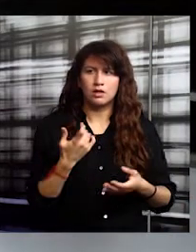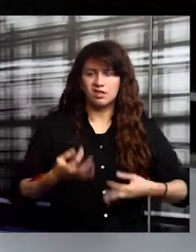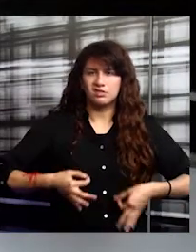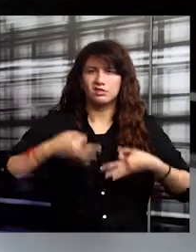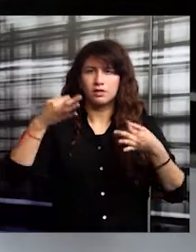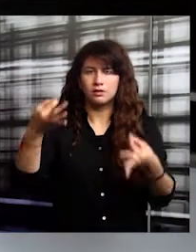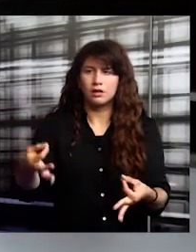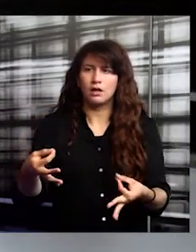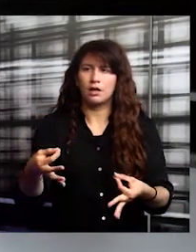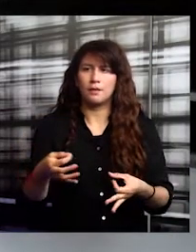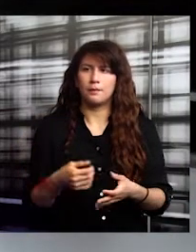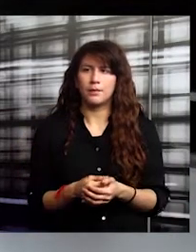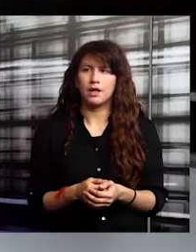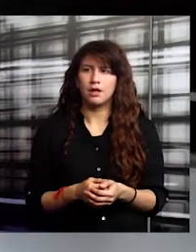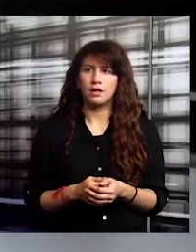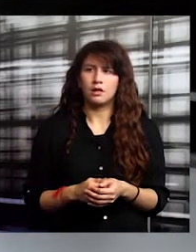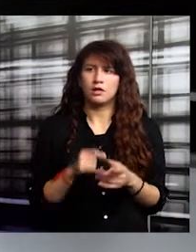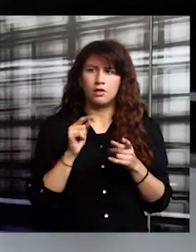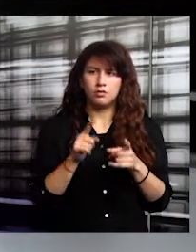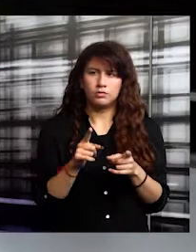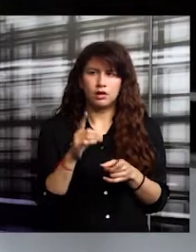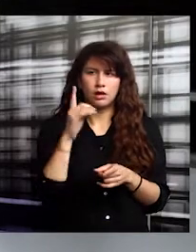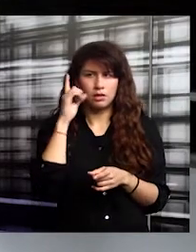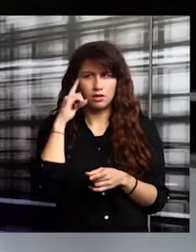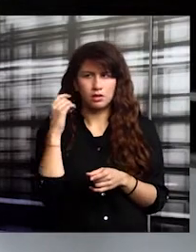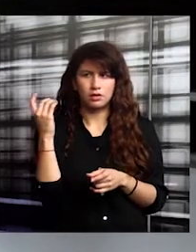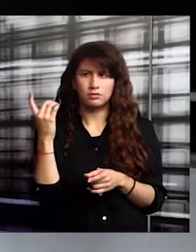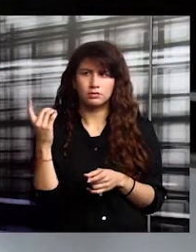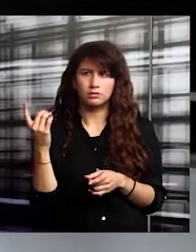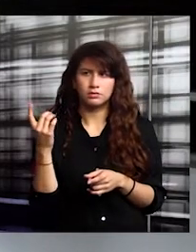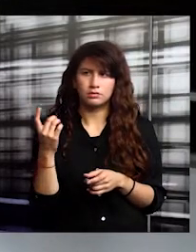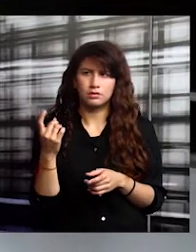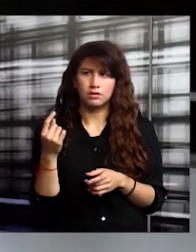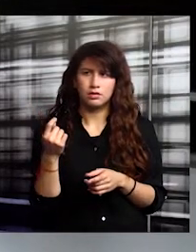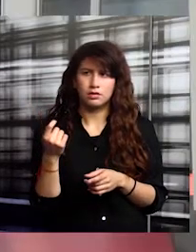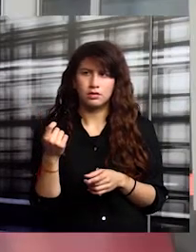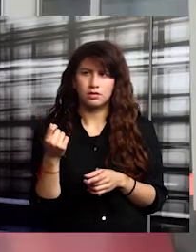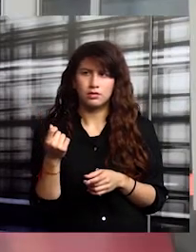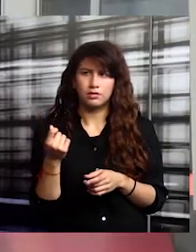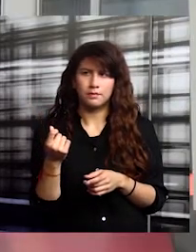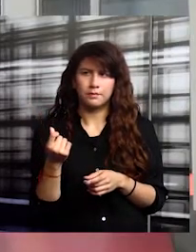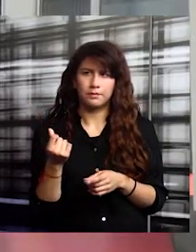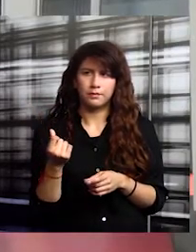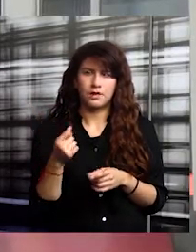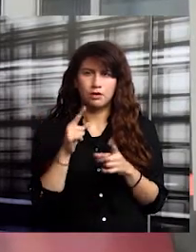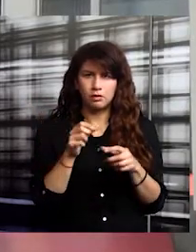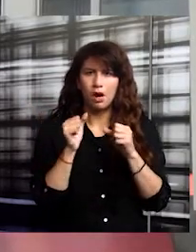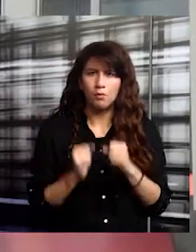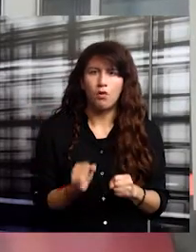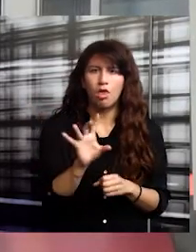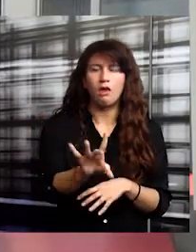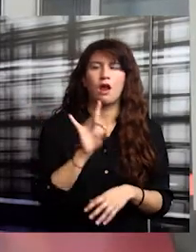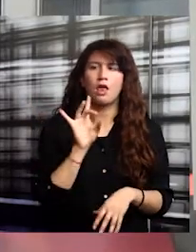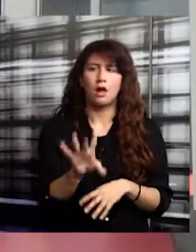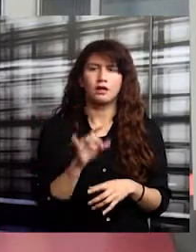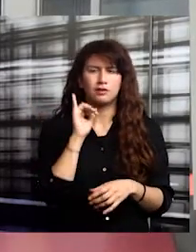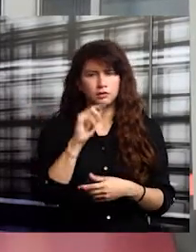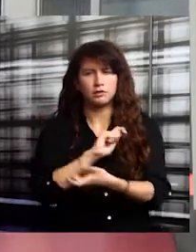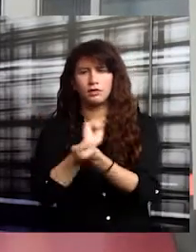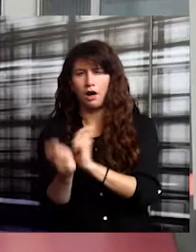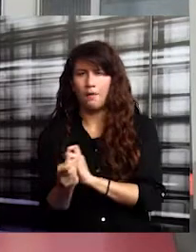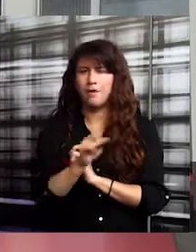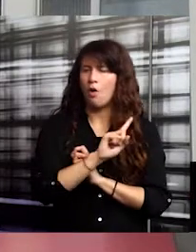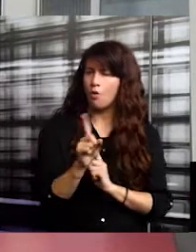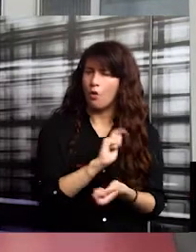y sea la propia comunidad la que pueda elegir si se cambia o no se cambia? Absolutamente. ¿Era la mejor herramienta? Yo